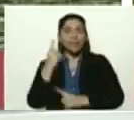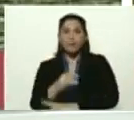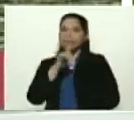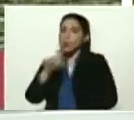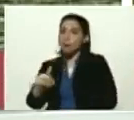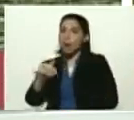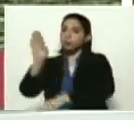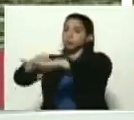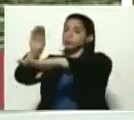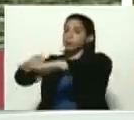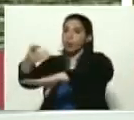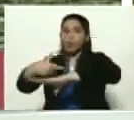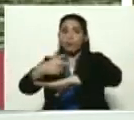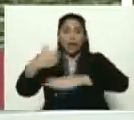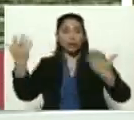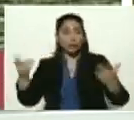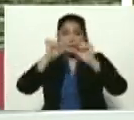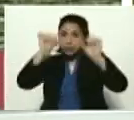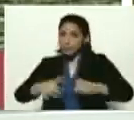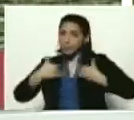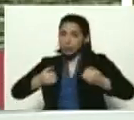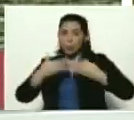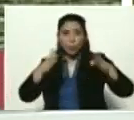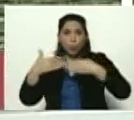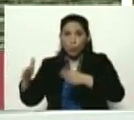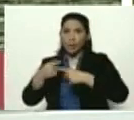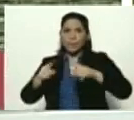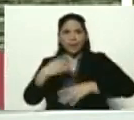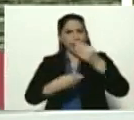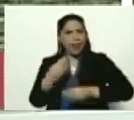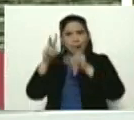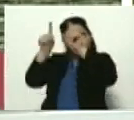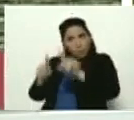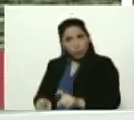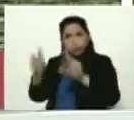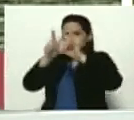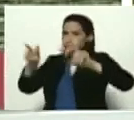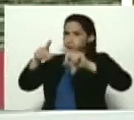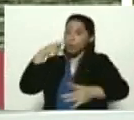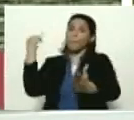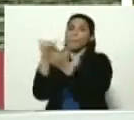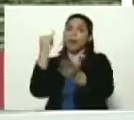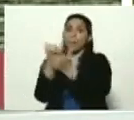repórtelo al sistema de salud pública para que le hagan